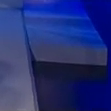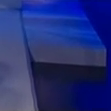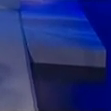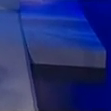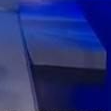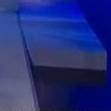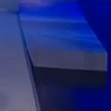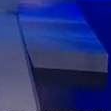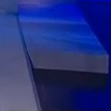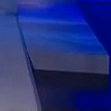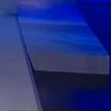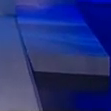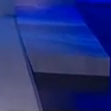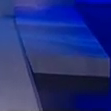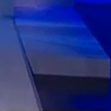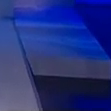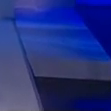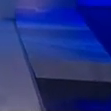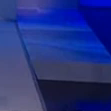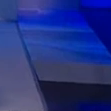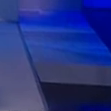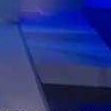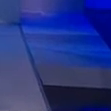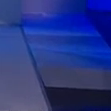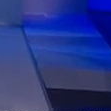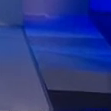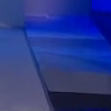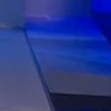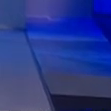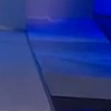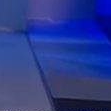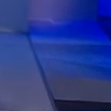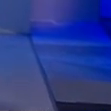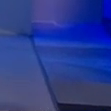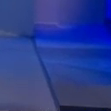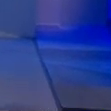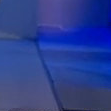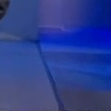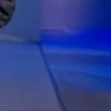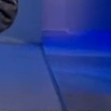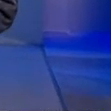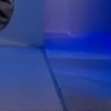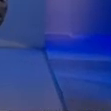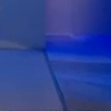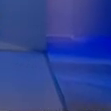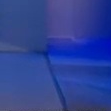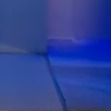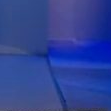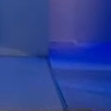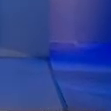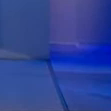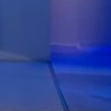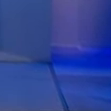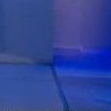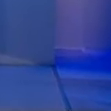noticia lamentablemente más importante del día tiene que ver con el choque de trenes en la línea Sarmiento en